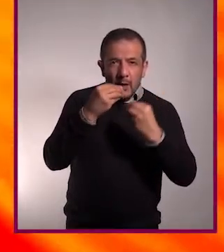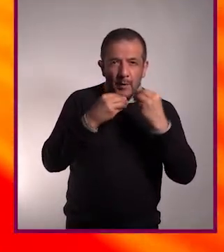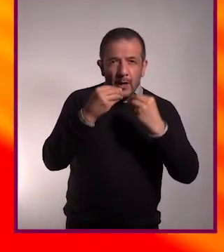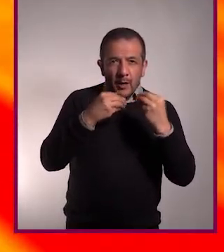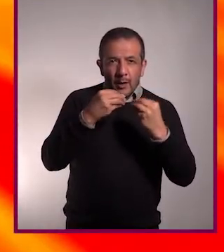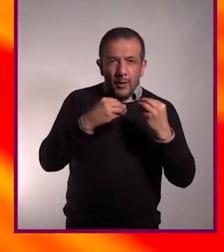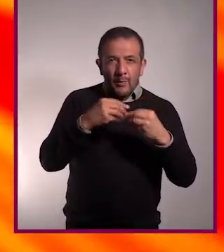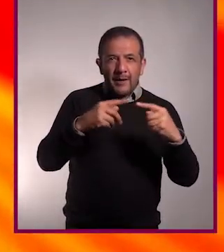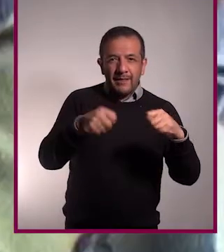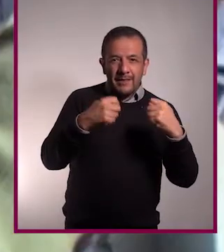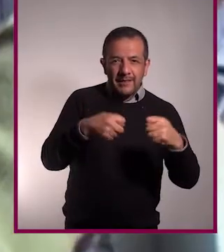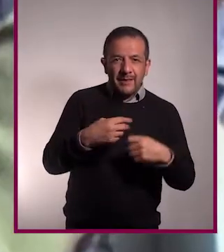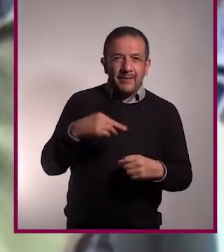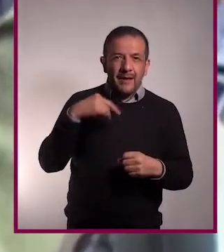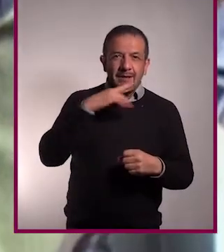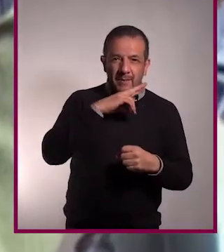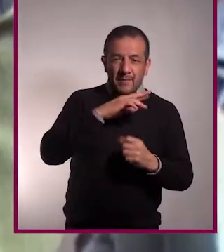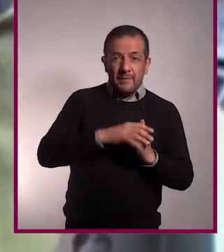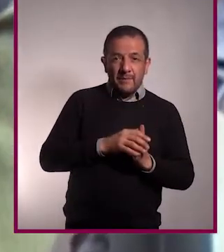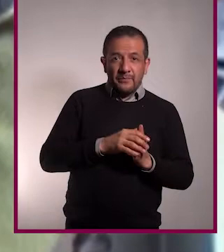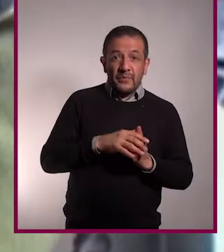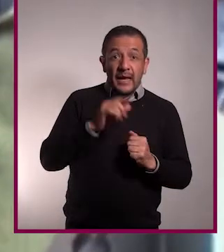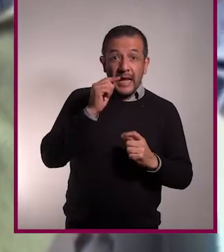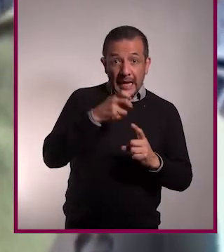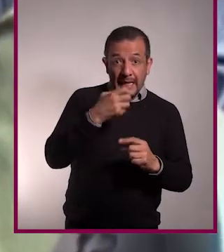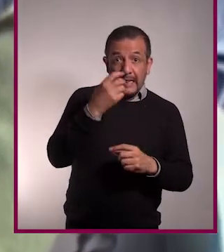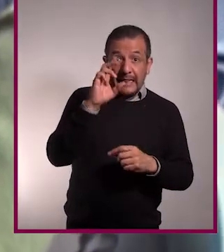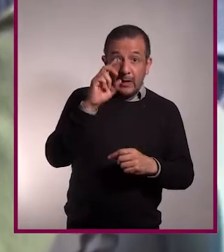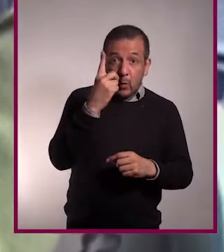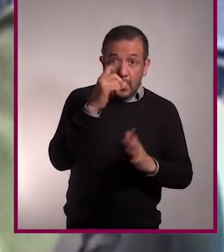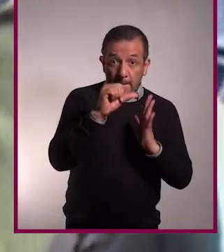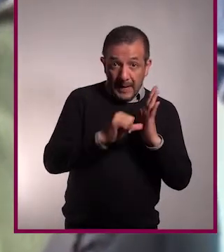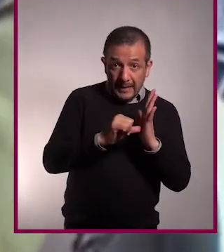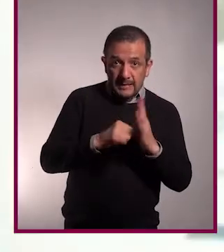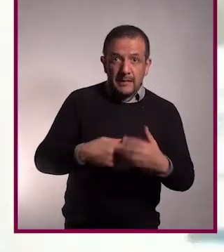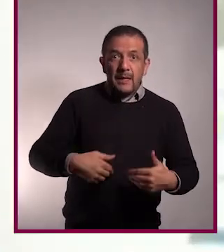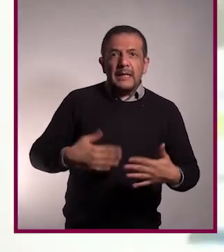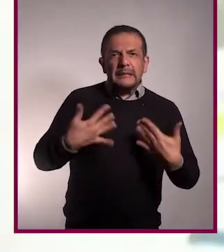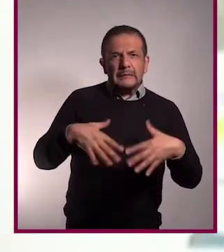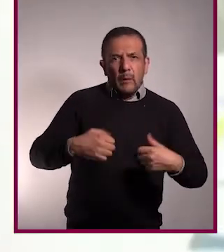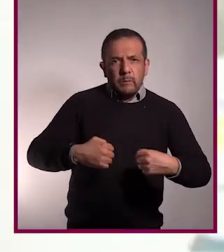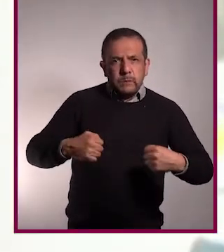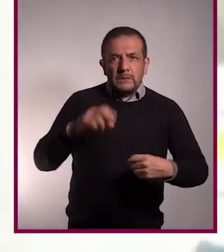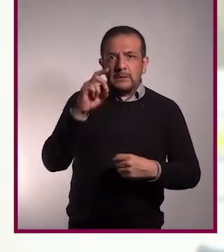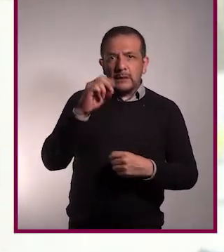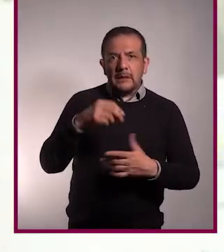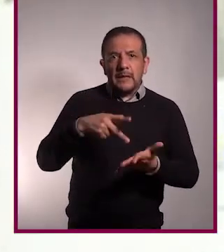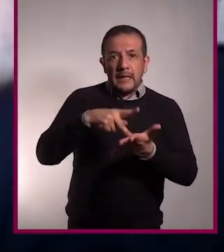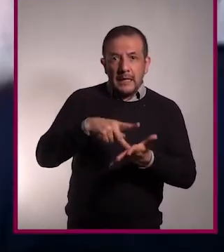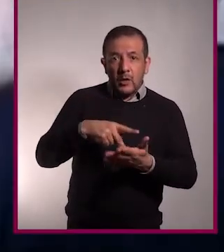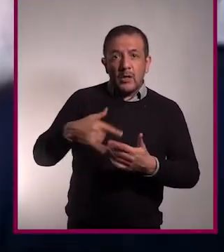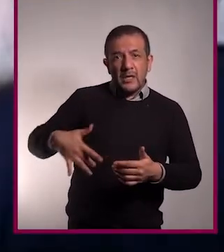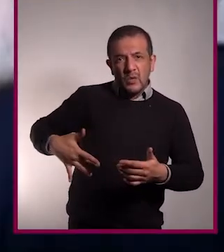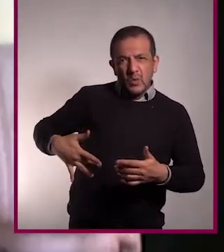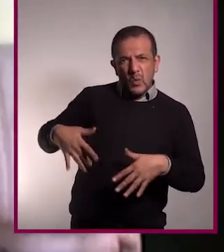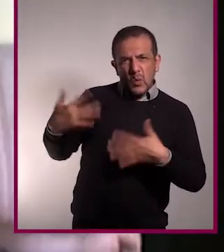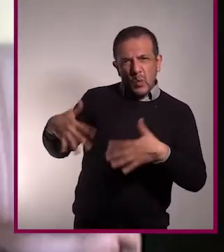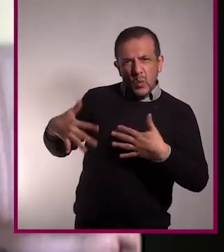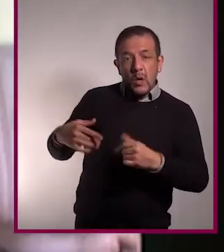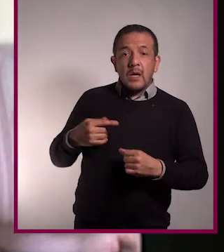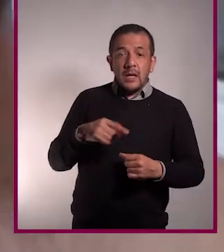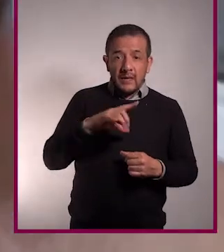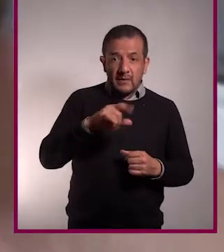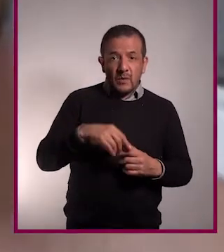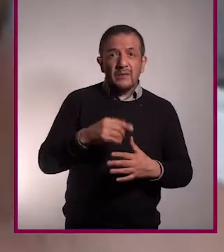qué consecuencias tenía en su cuerpo y en su salud comer solamente alimentos de una famosa cadena de comida rápida. Y en 30 días subió 11 kilos y